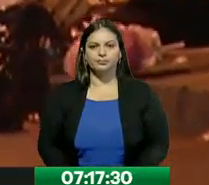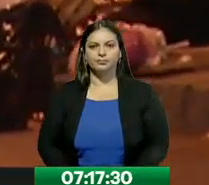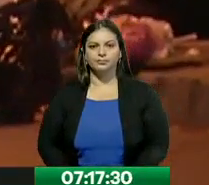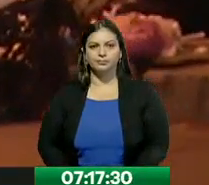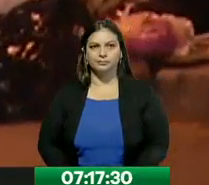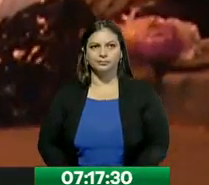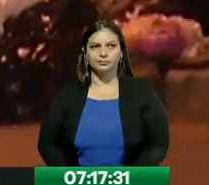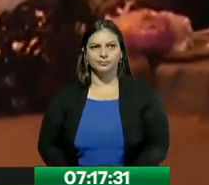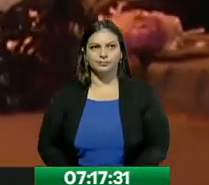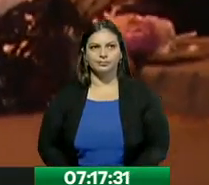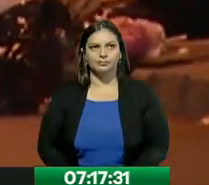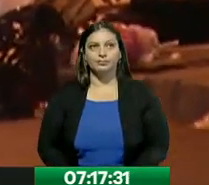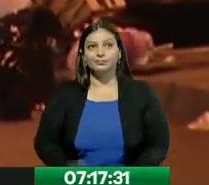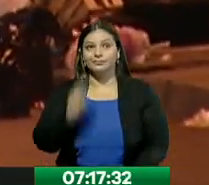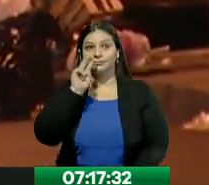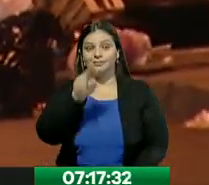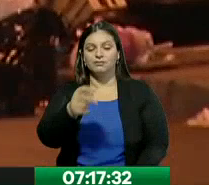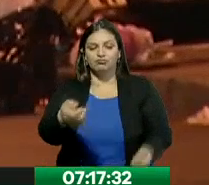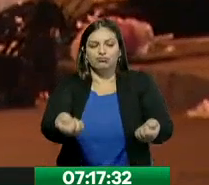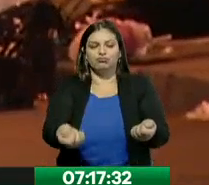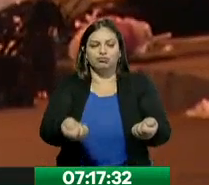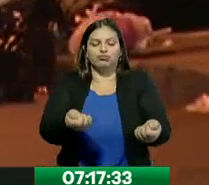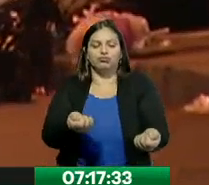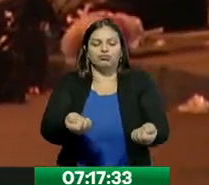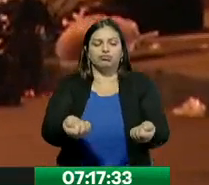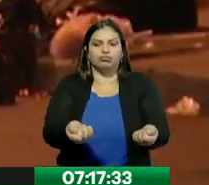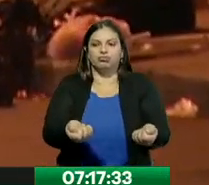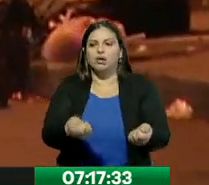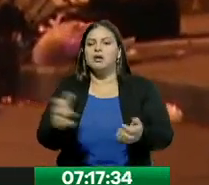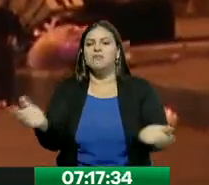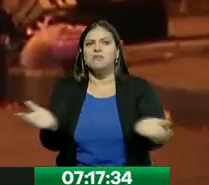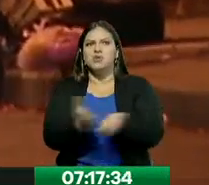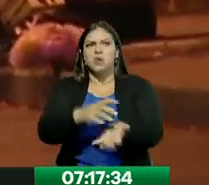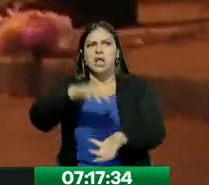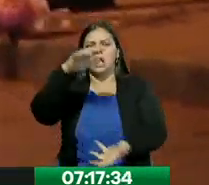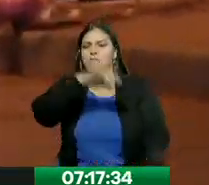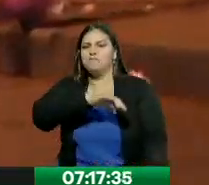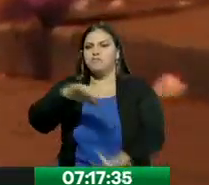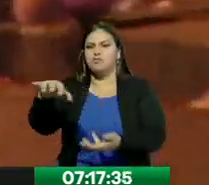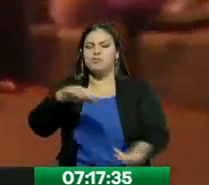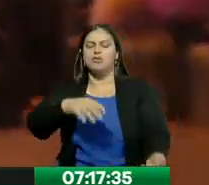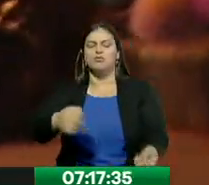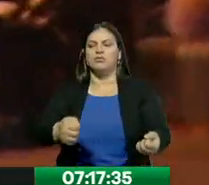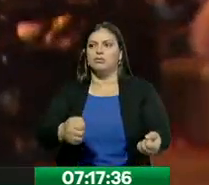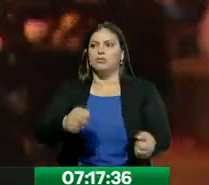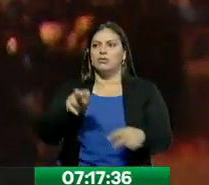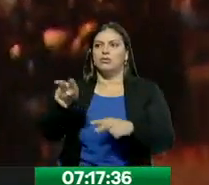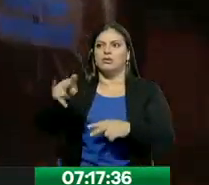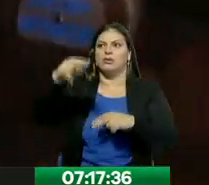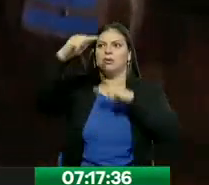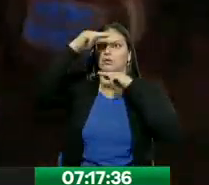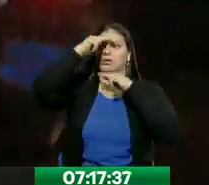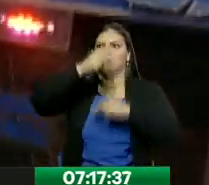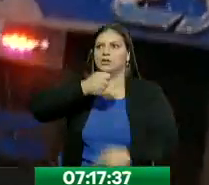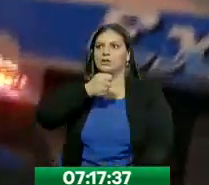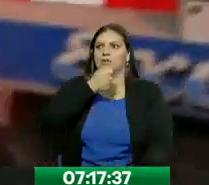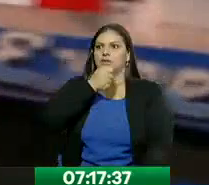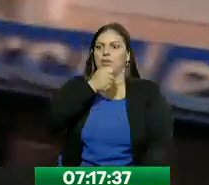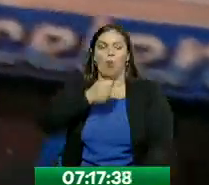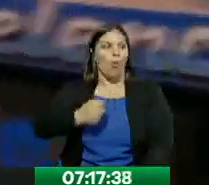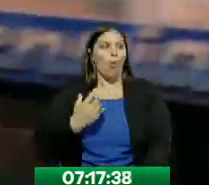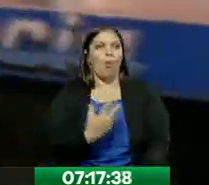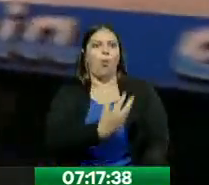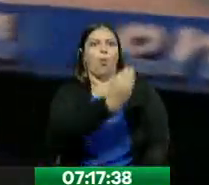Cuando los ocupantes del camión se percataron que los estábamos grabando, optaron por irse y nosotros